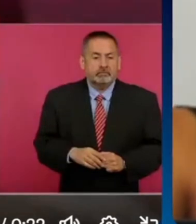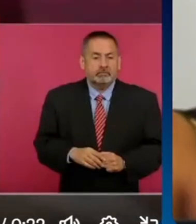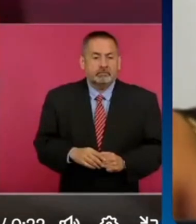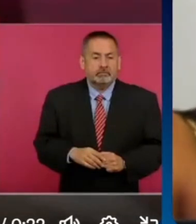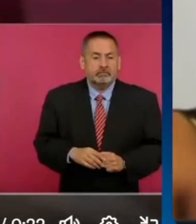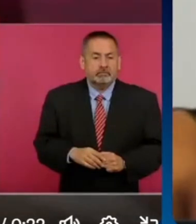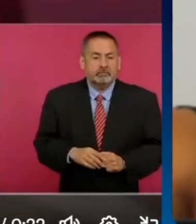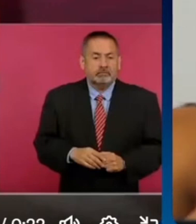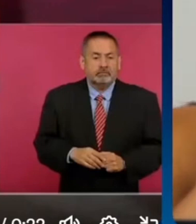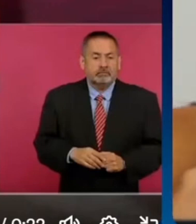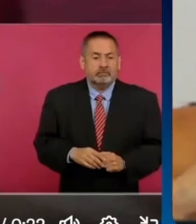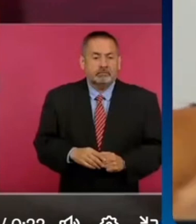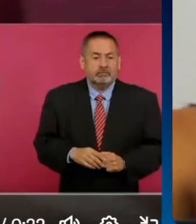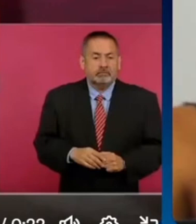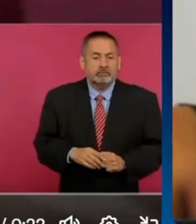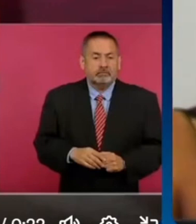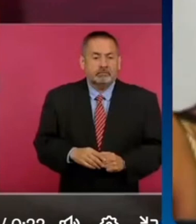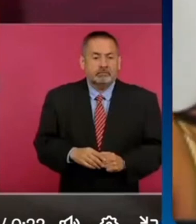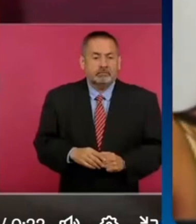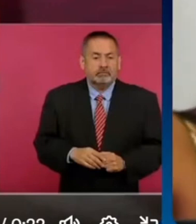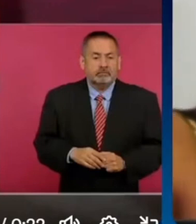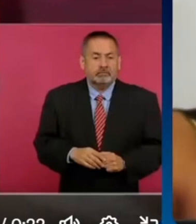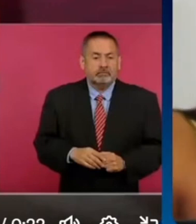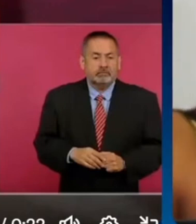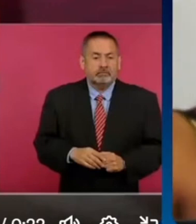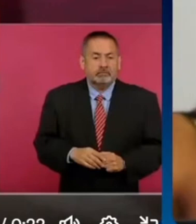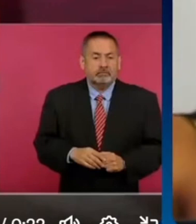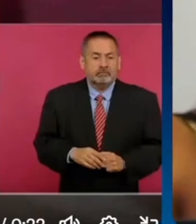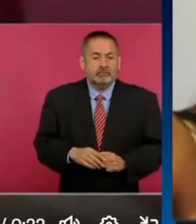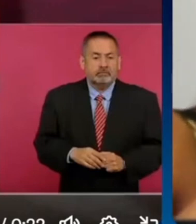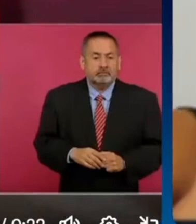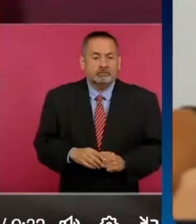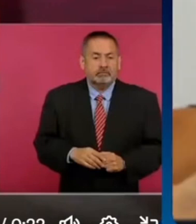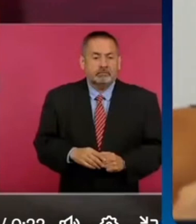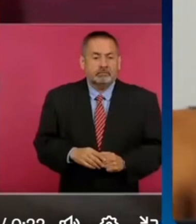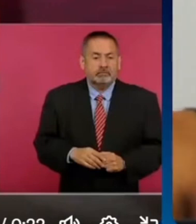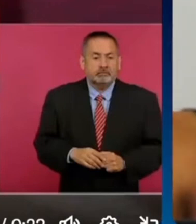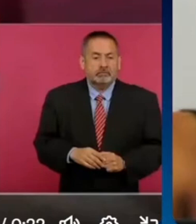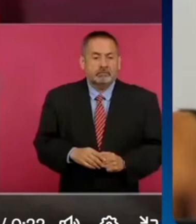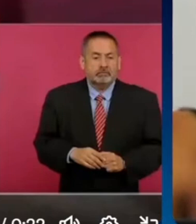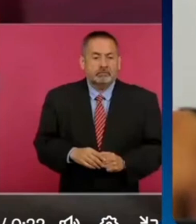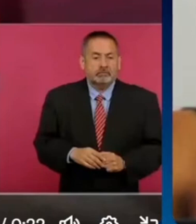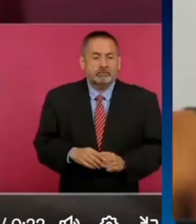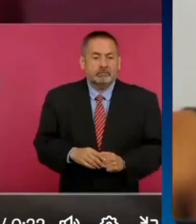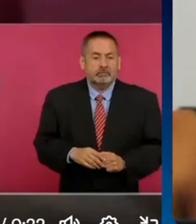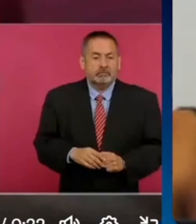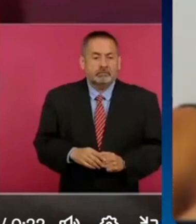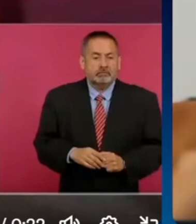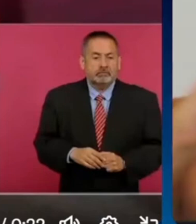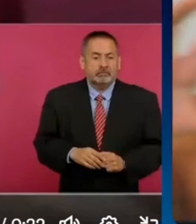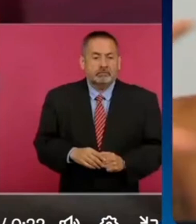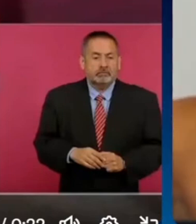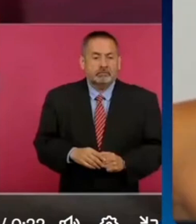que se pueden conocer como las más fifís, donde Enrique Alfaro, el presidente municipal de Movimiento Ciudadano, tienen